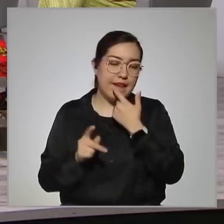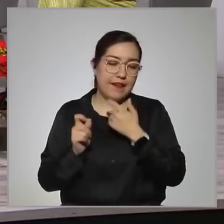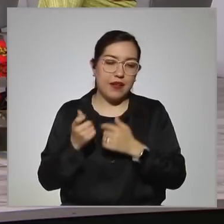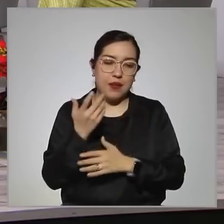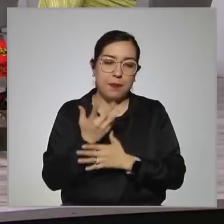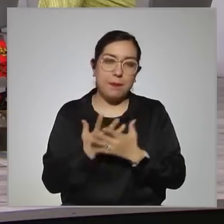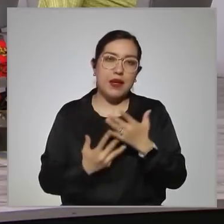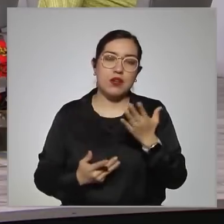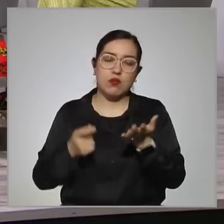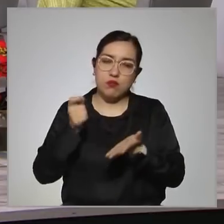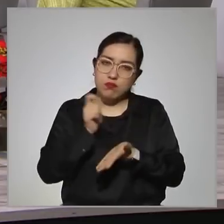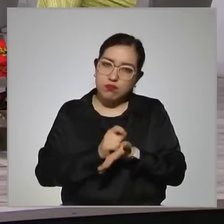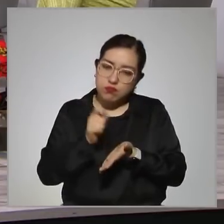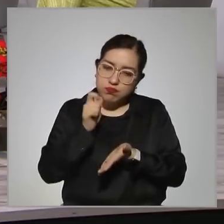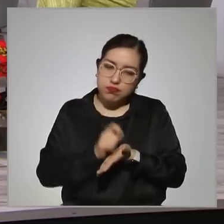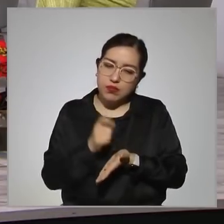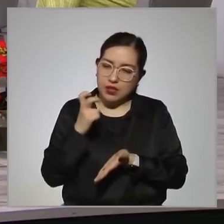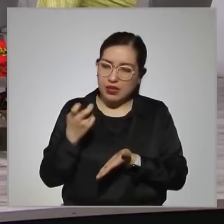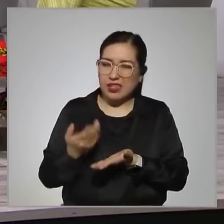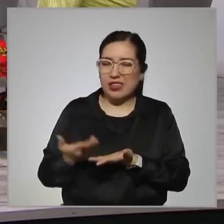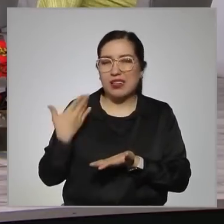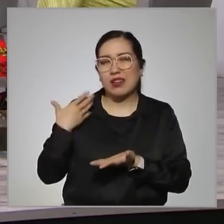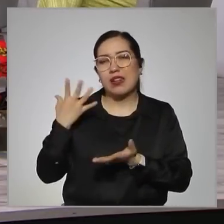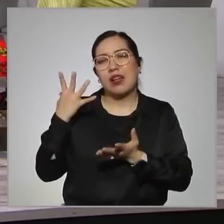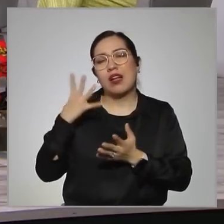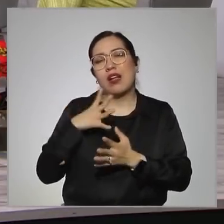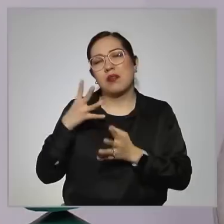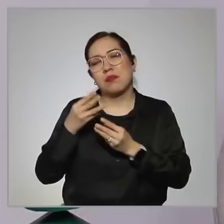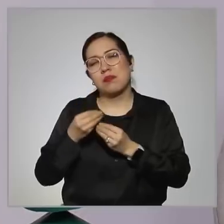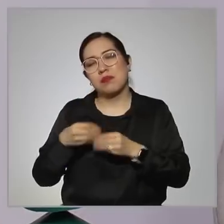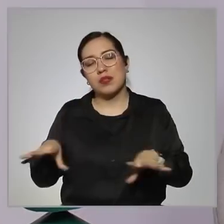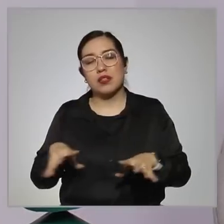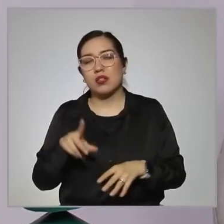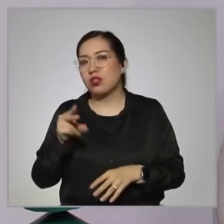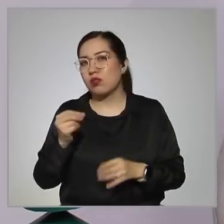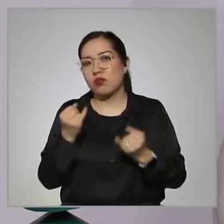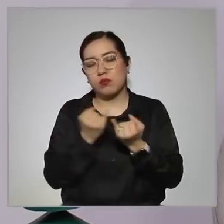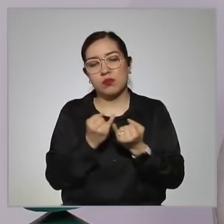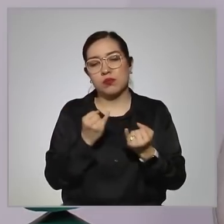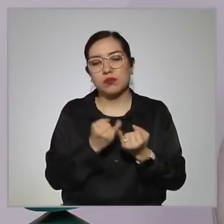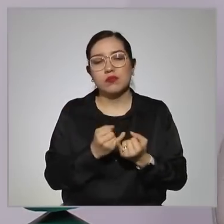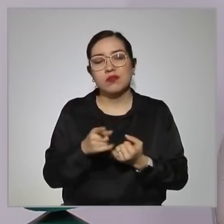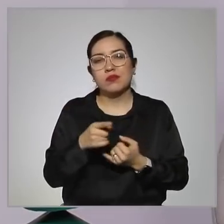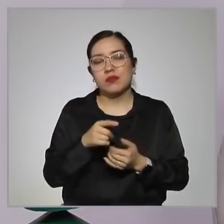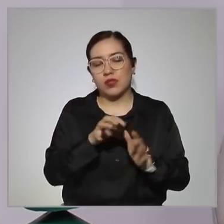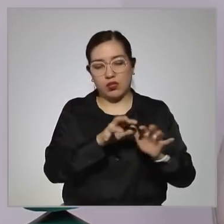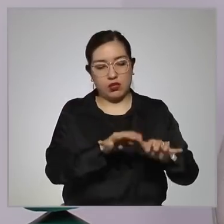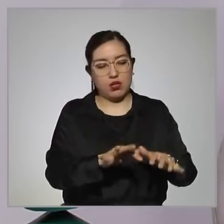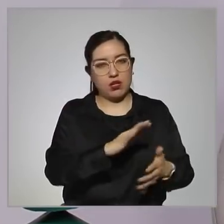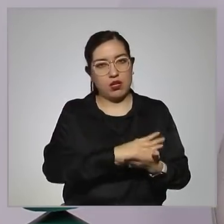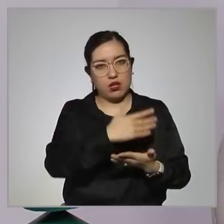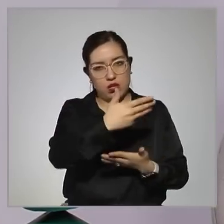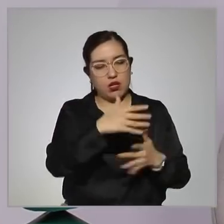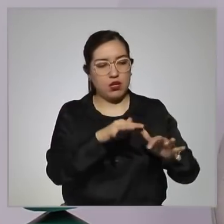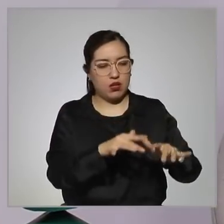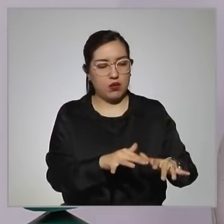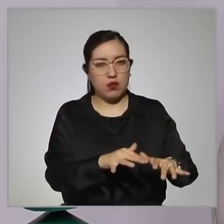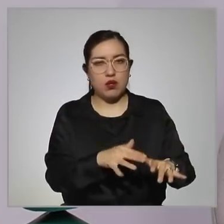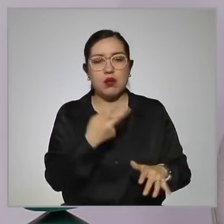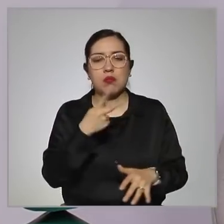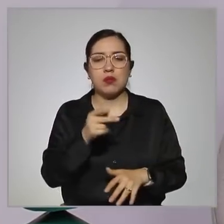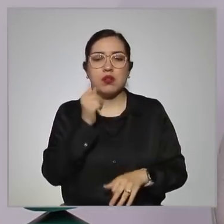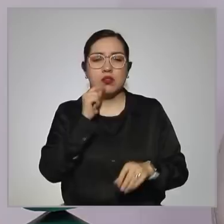mano, porque se han perdido muchísimo. No es lo mismo escribir en la computadora, que uno no lo reflexiona tanto, que estar en